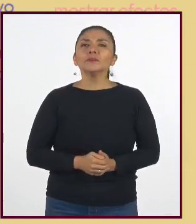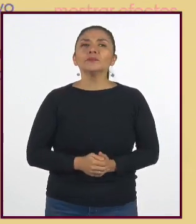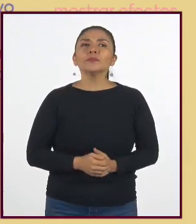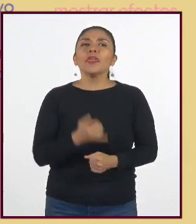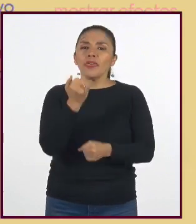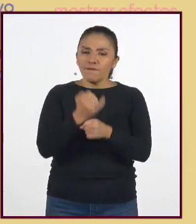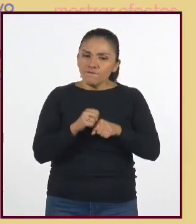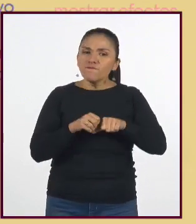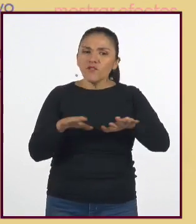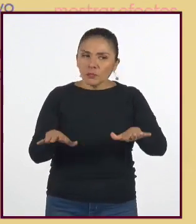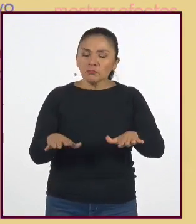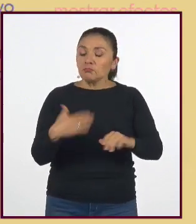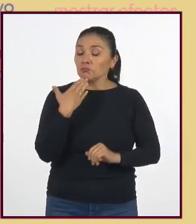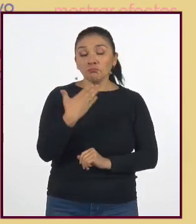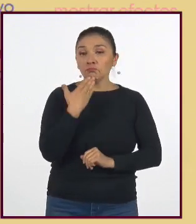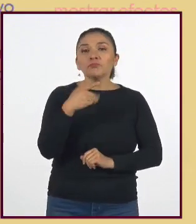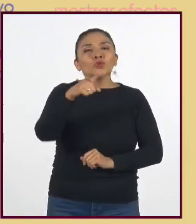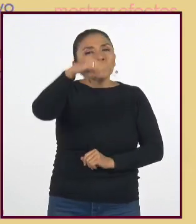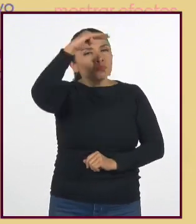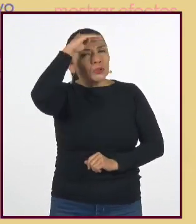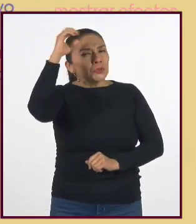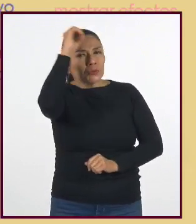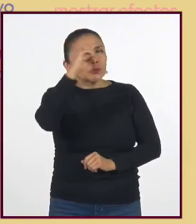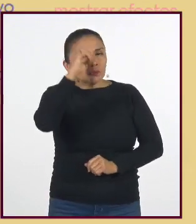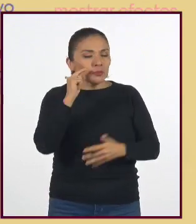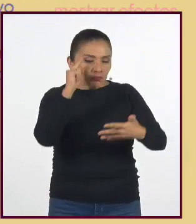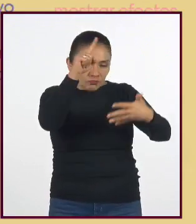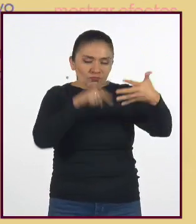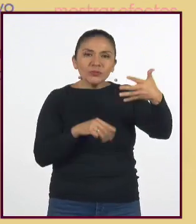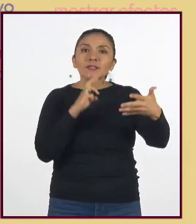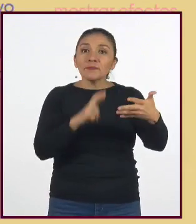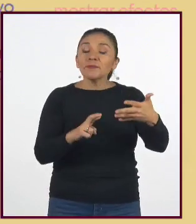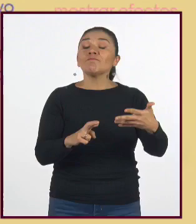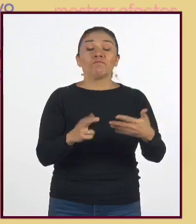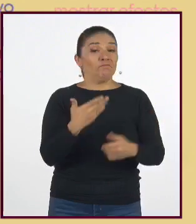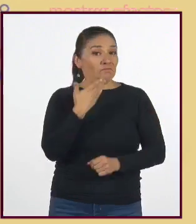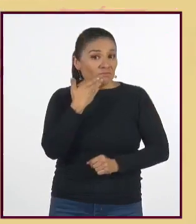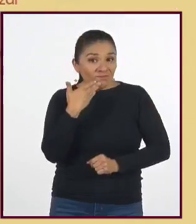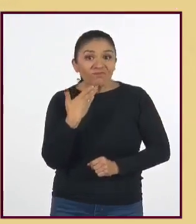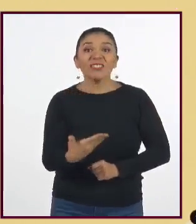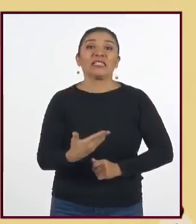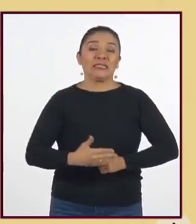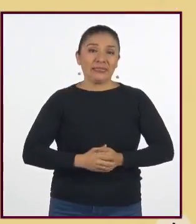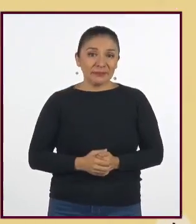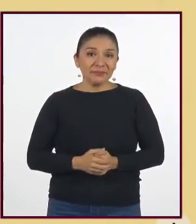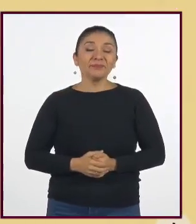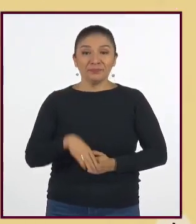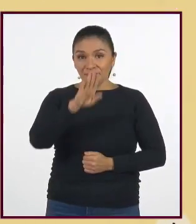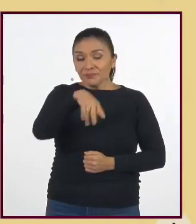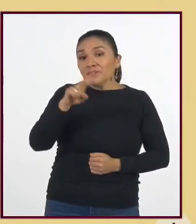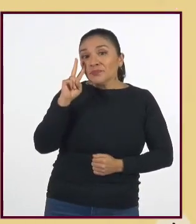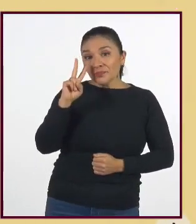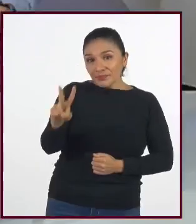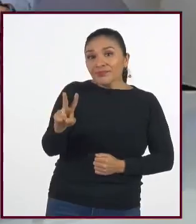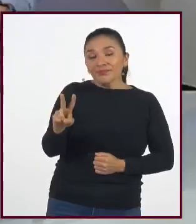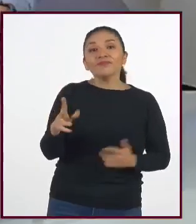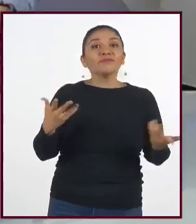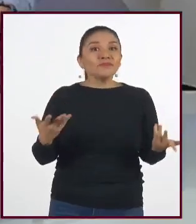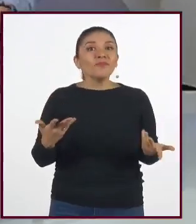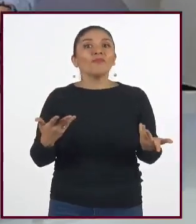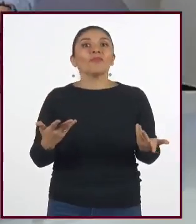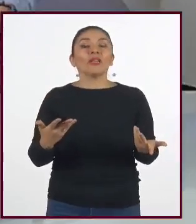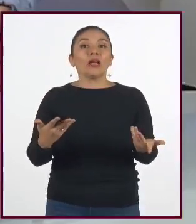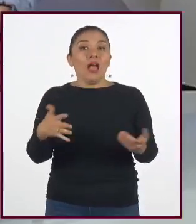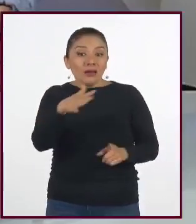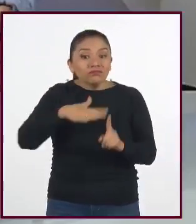Información a tiempo. Perfecto. ¿Qué piensas al respecto de estas respuestas? Muy bien, Enrique. Como vemos, el